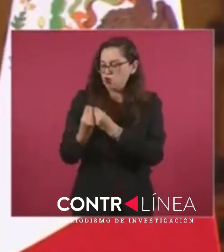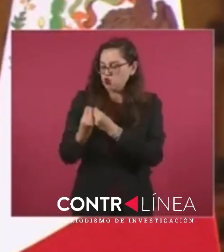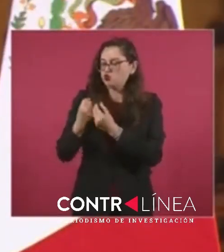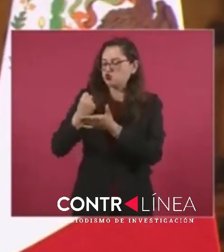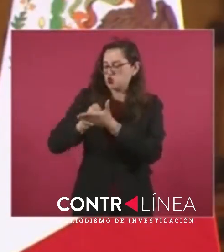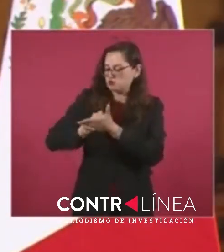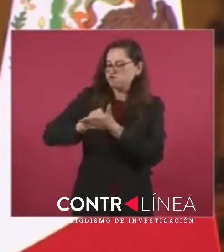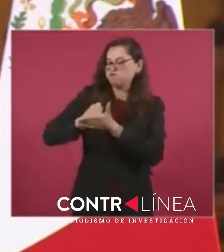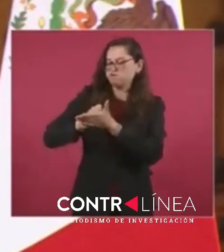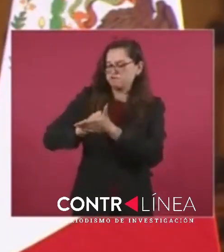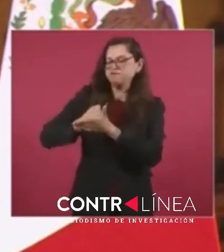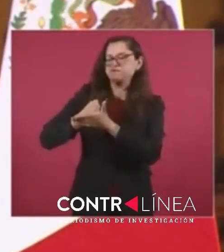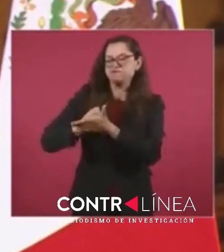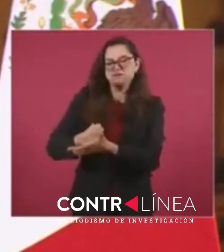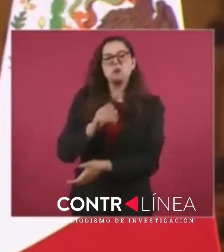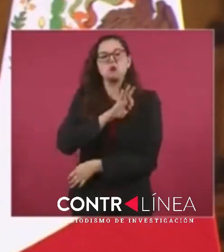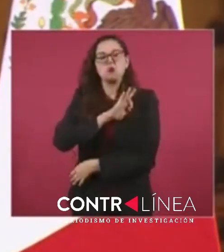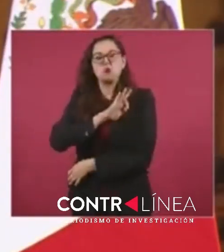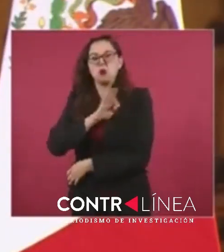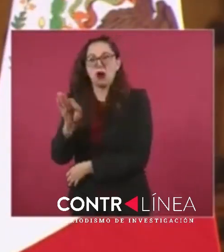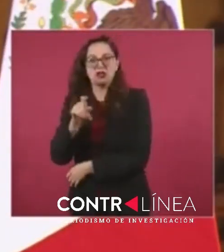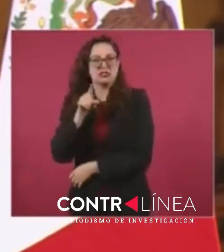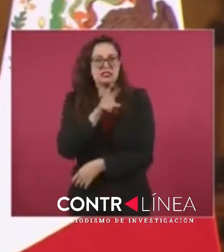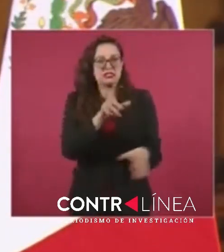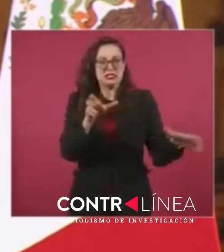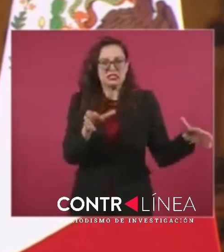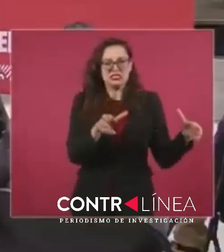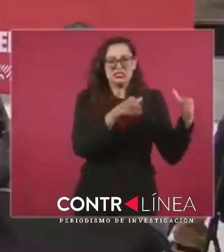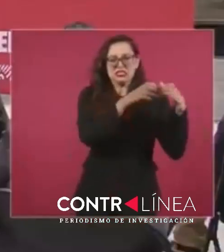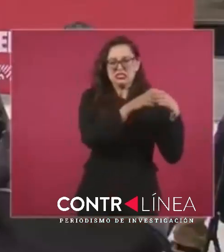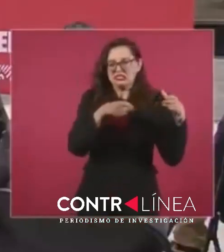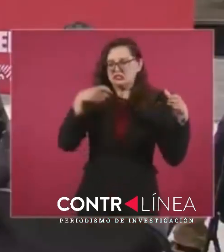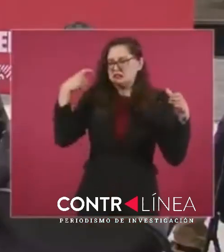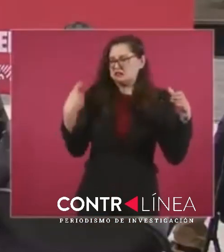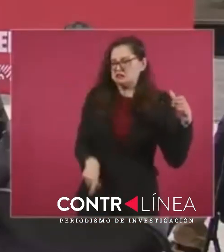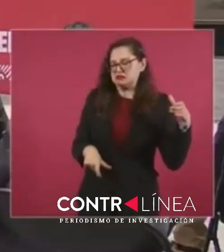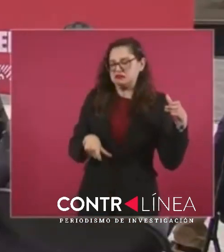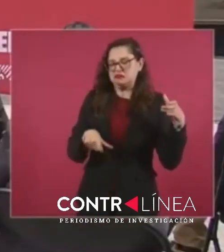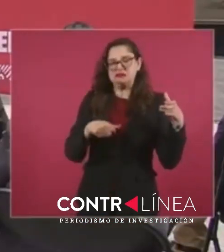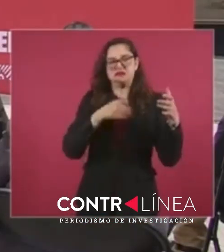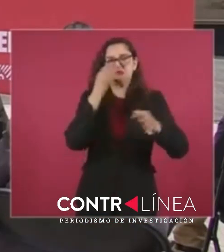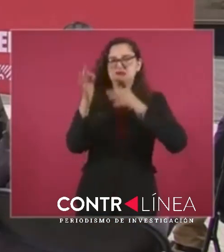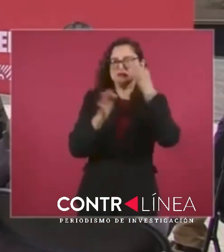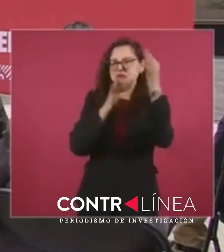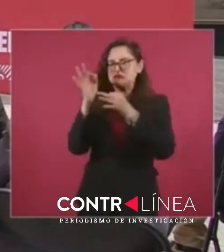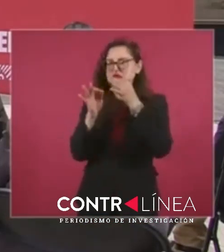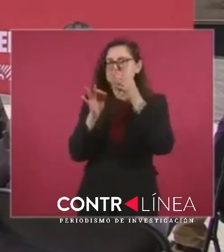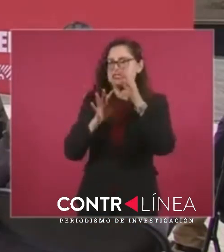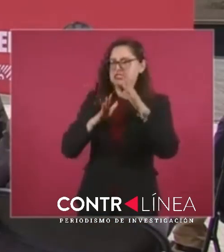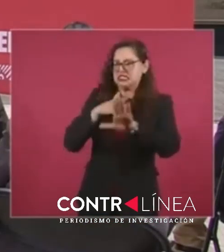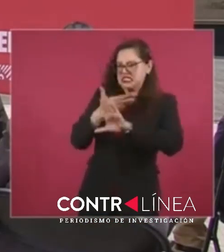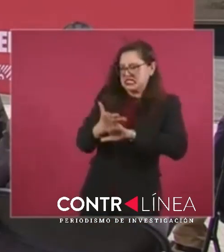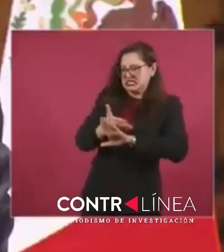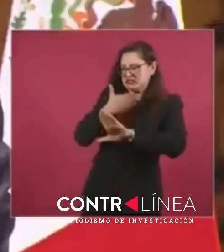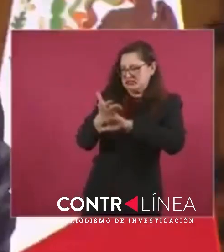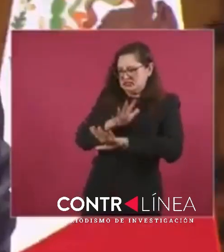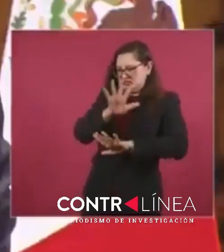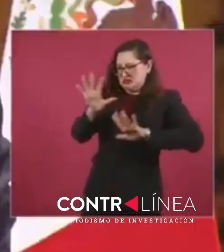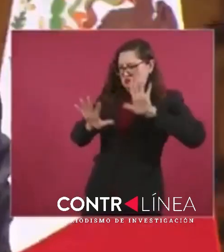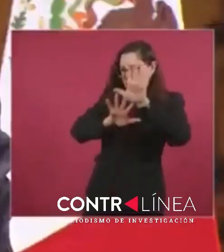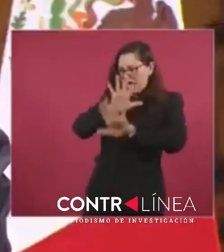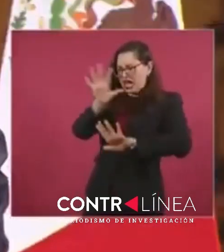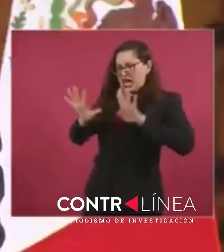en contra a poderes oligárquicos y medios de información o manipulación que en otros